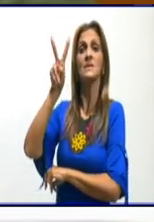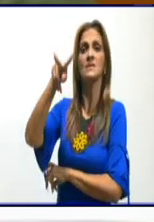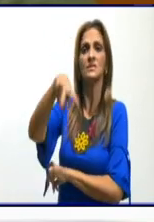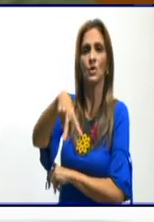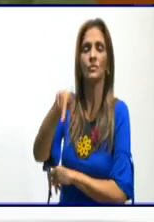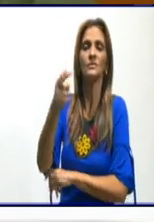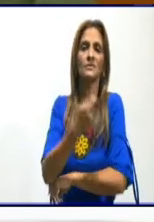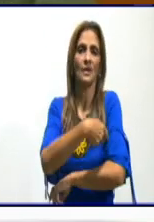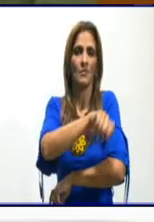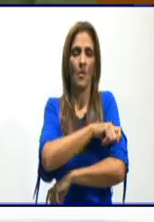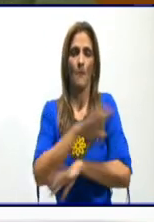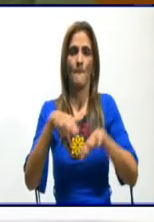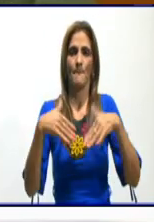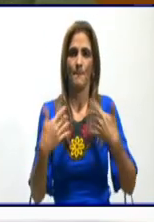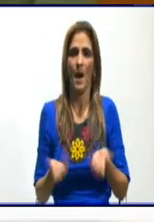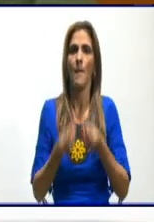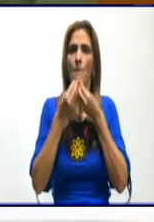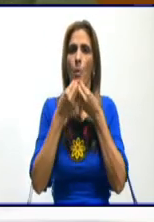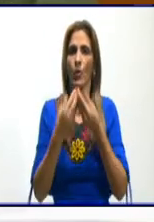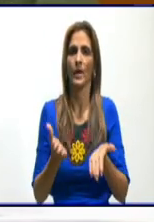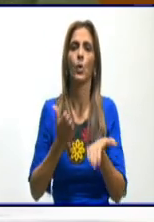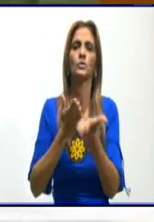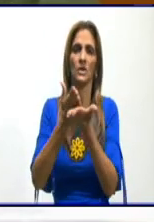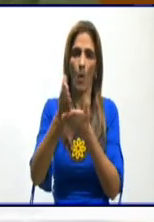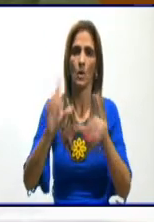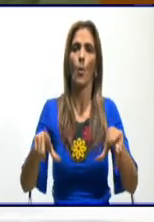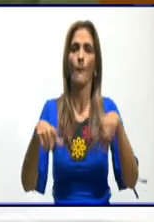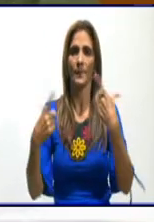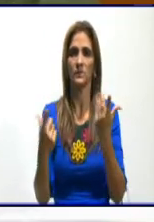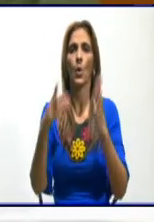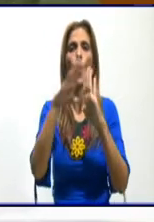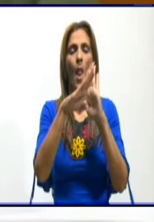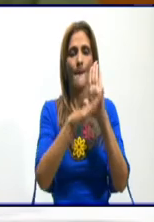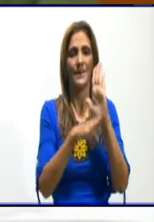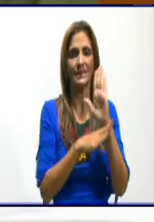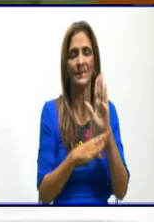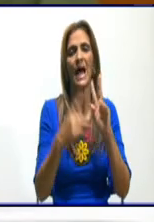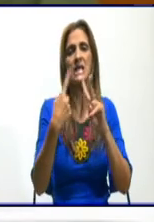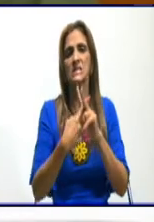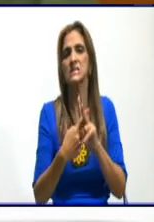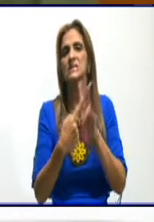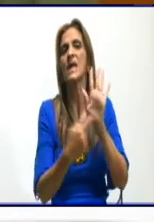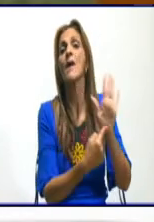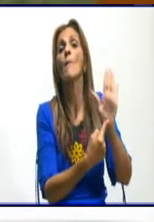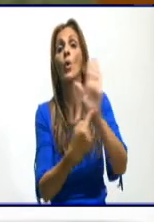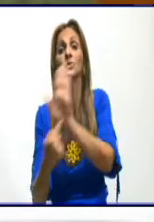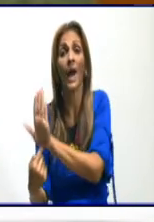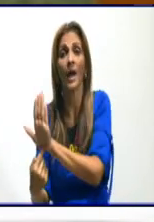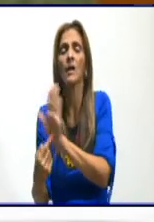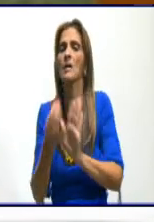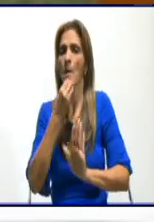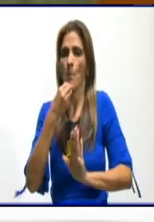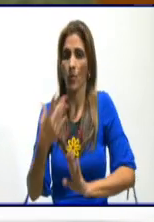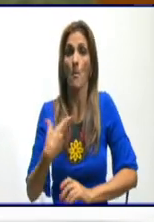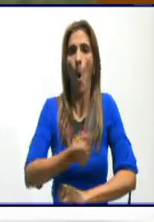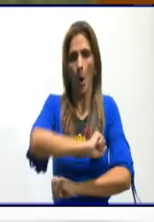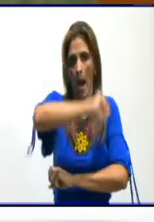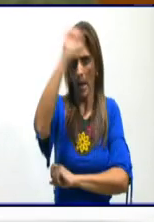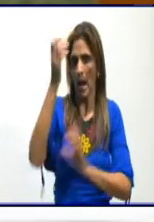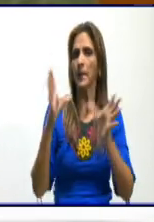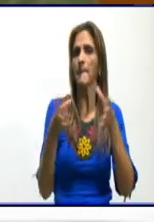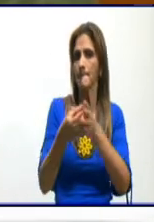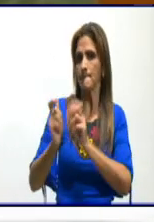para continuar cumpliendo las medidas preventivas y demostrar que sí que si podemos ganar el campeonato que ya lo hicimos